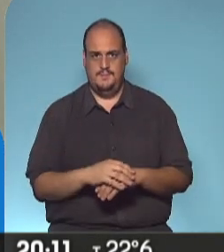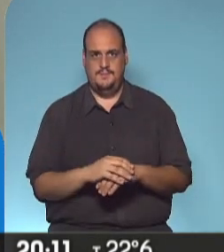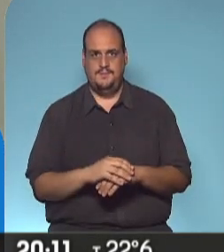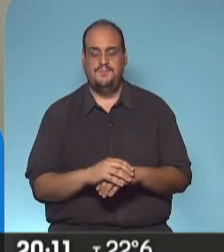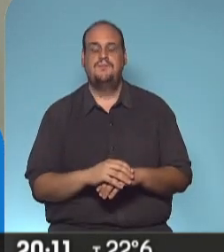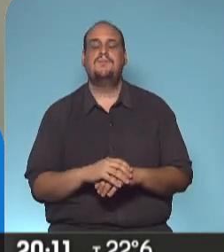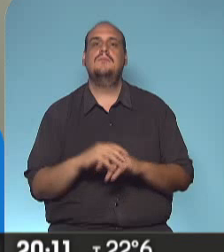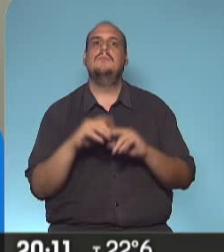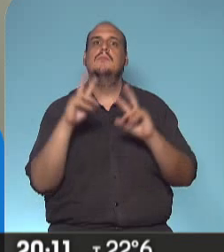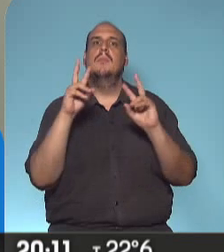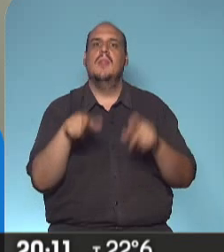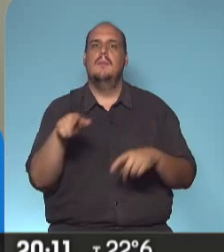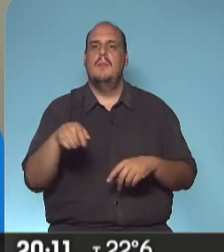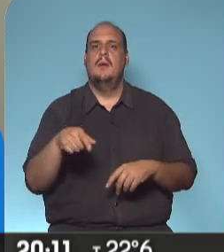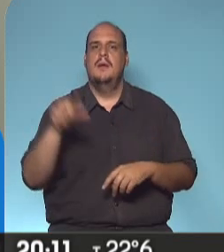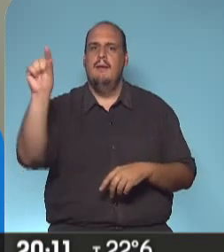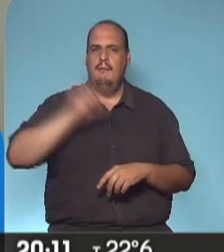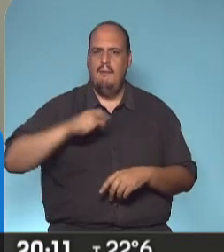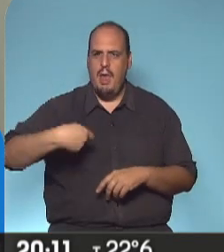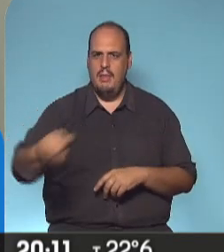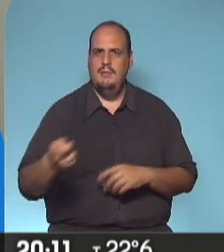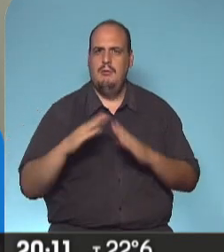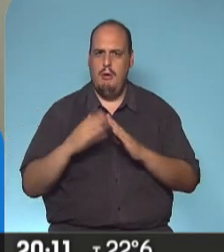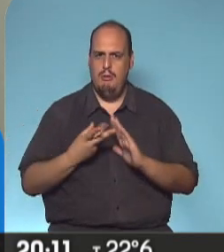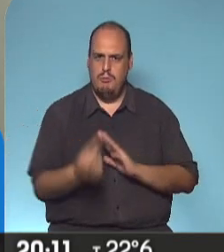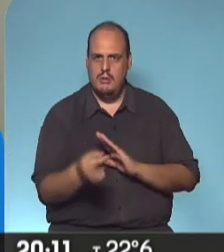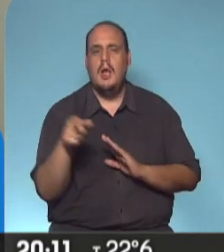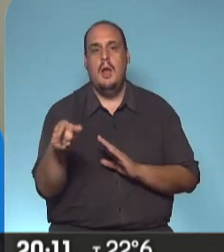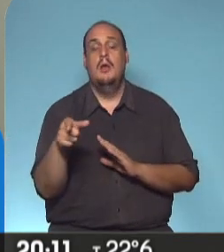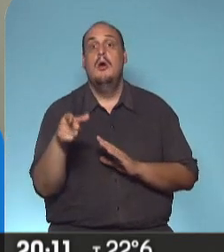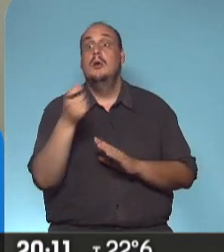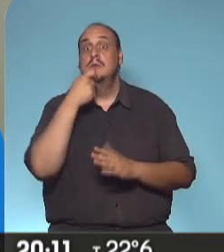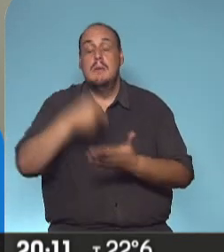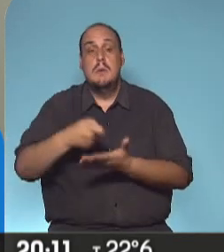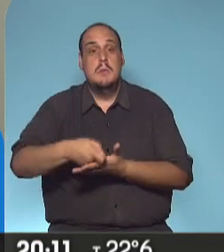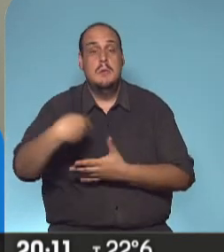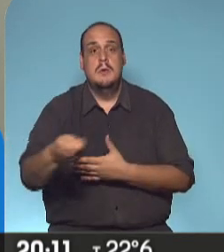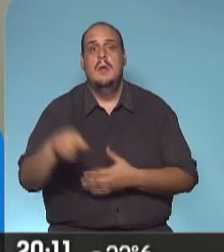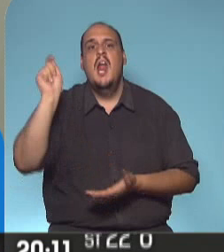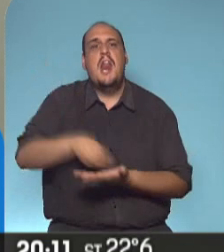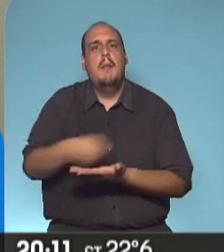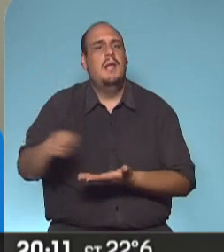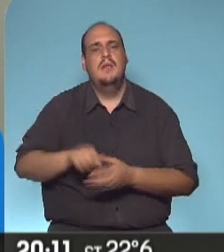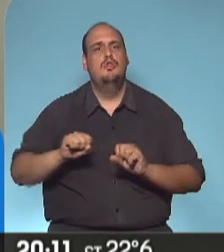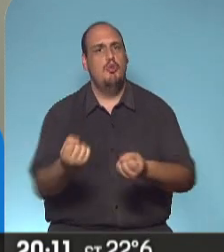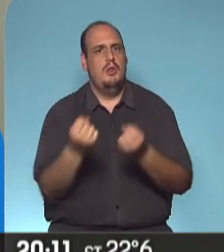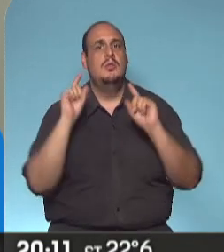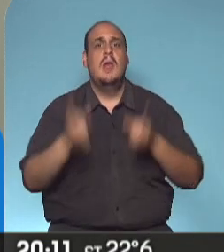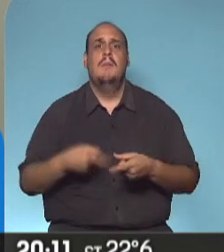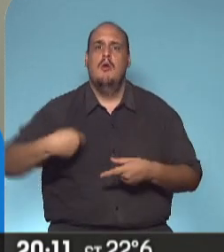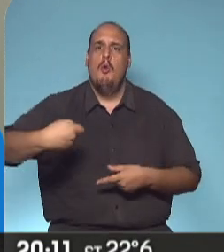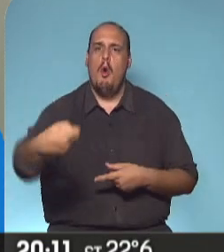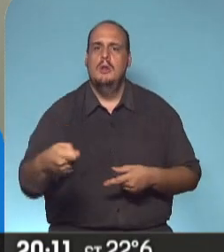en materia de crédito hipotecario prohibiendo las ejecuciones hipotecarias y congelando las cuotas